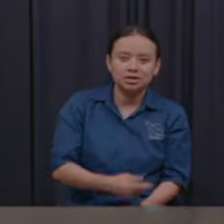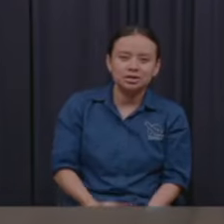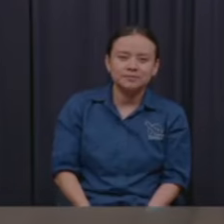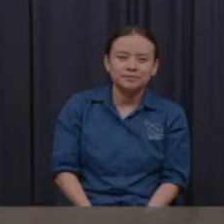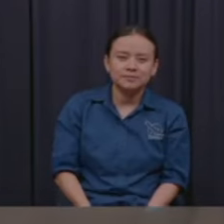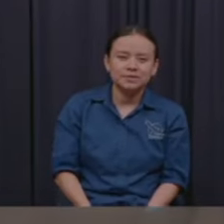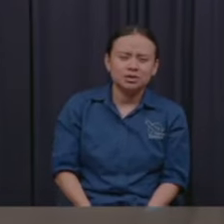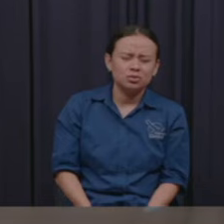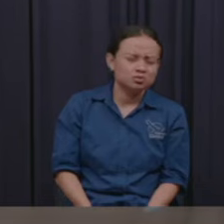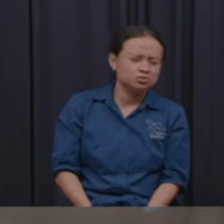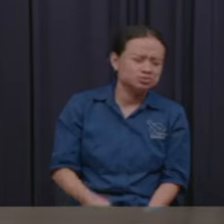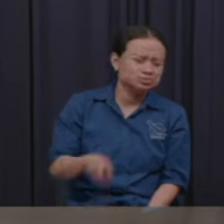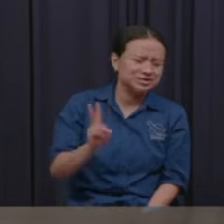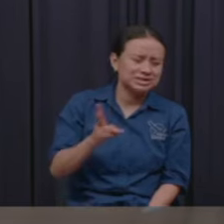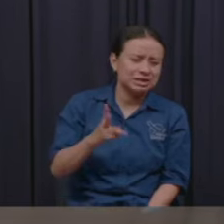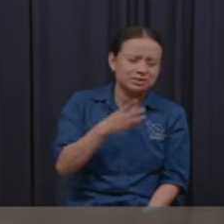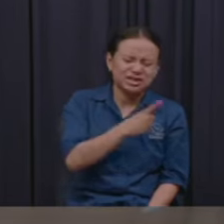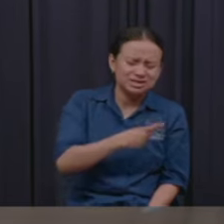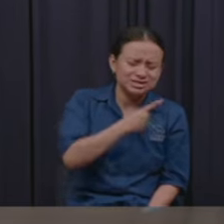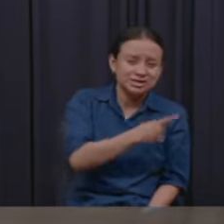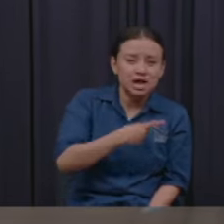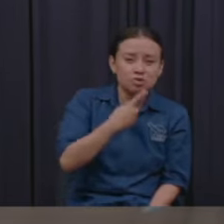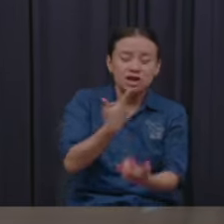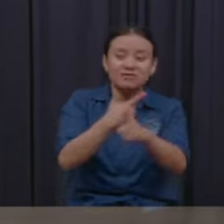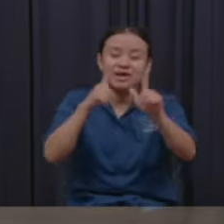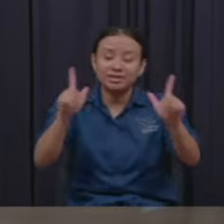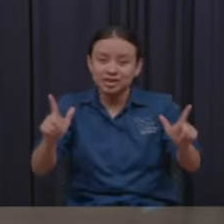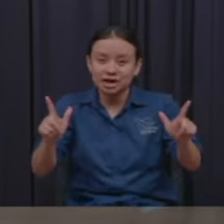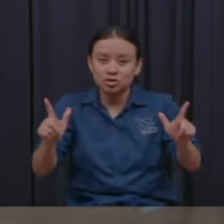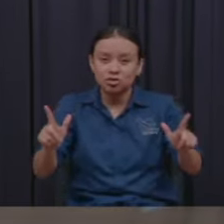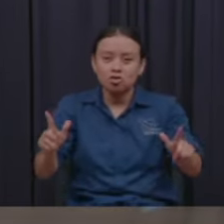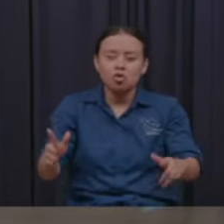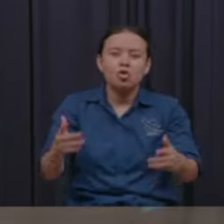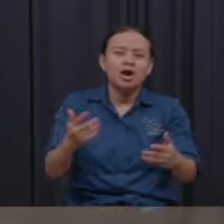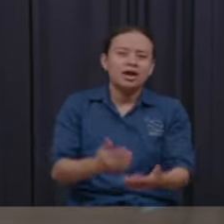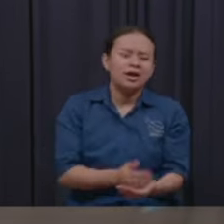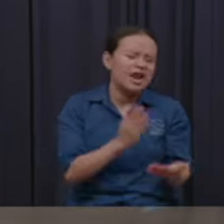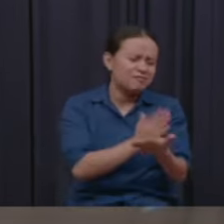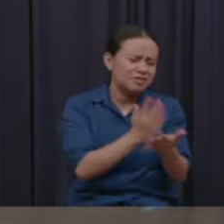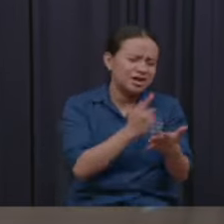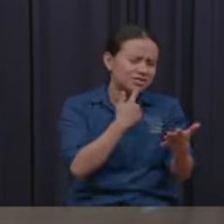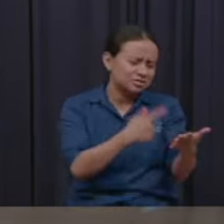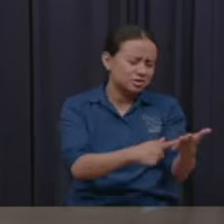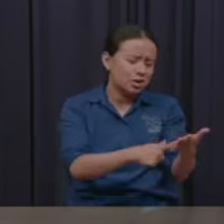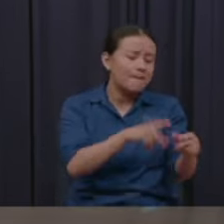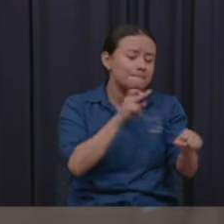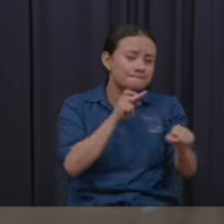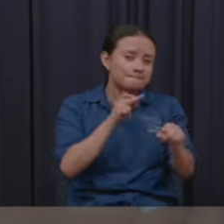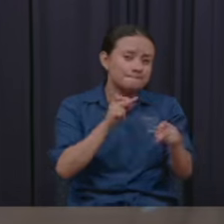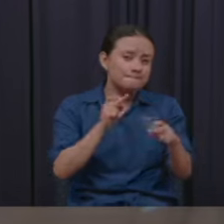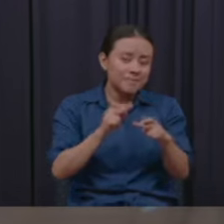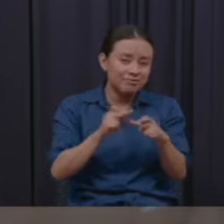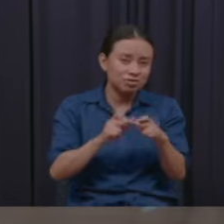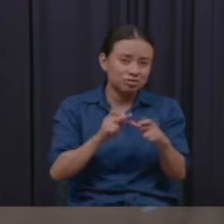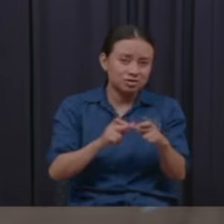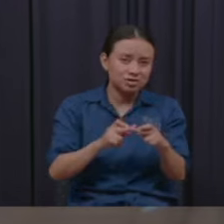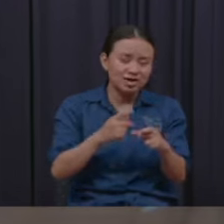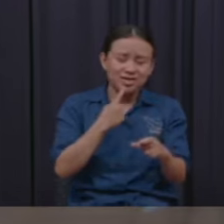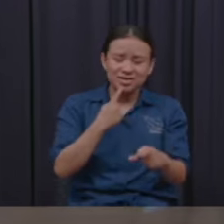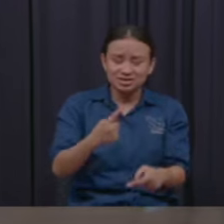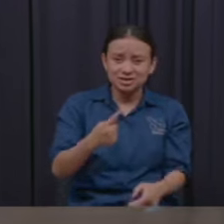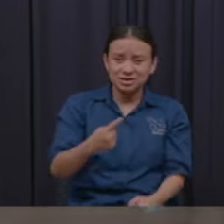desde toda la vida. Lo vemos a un apóstol Pablo que decía: miserable hombre de mí, ¿quién